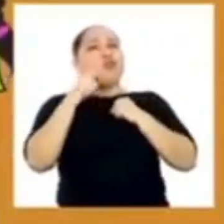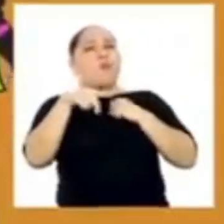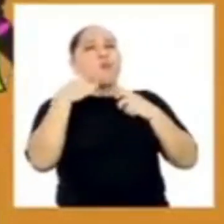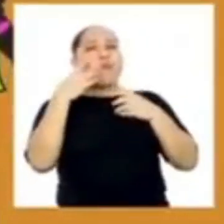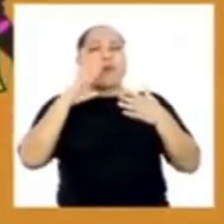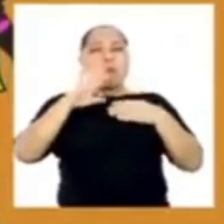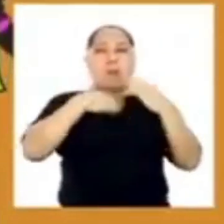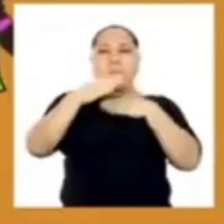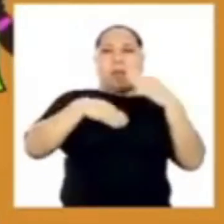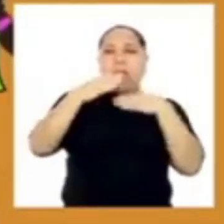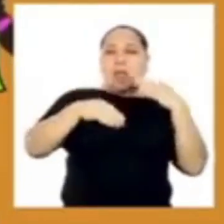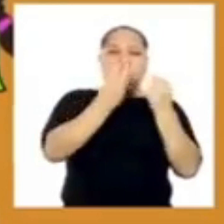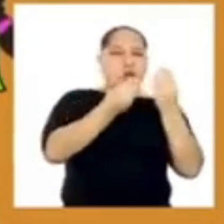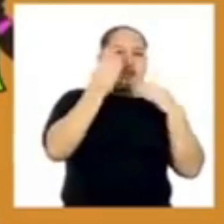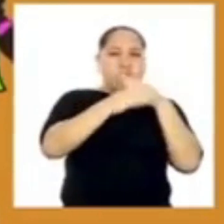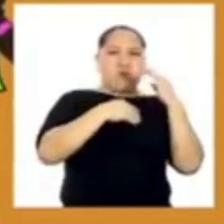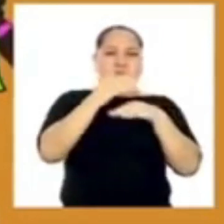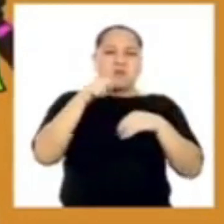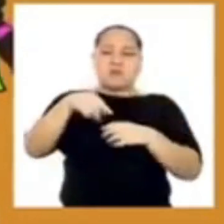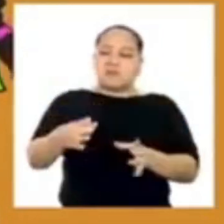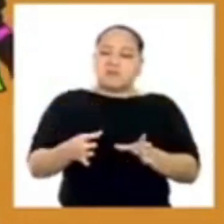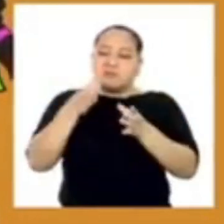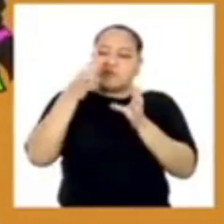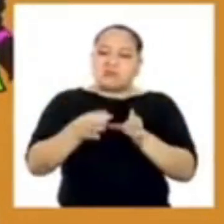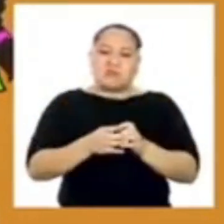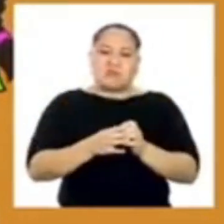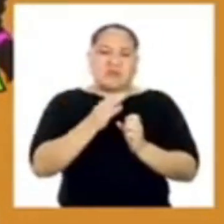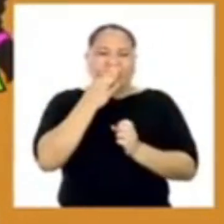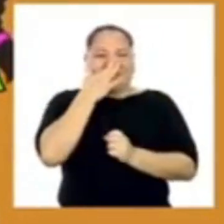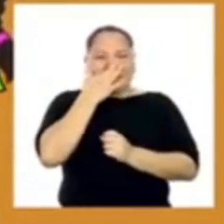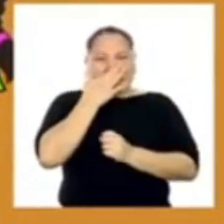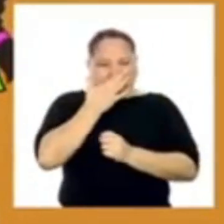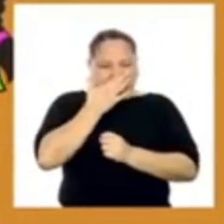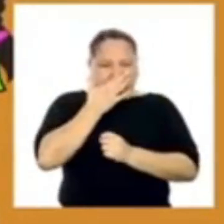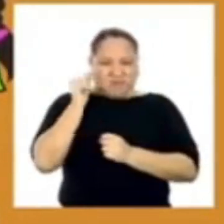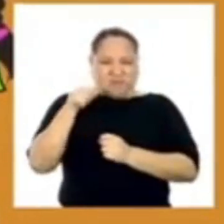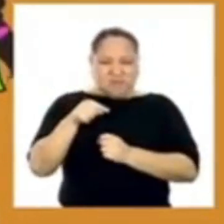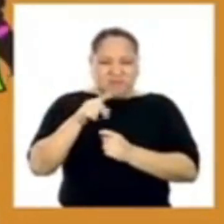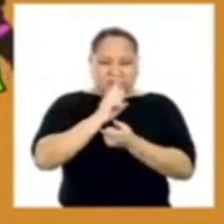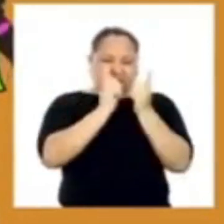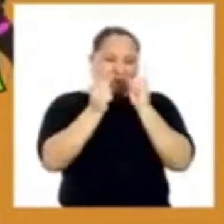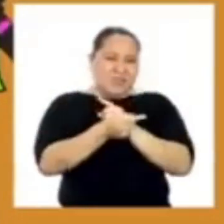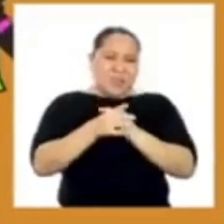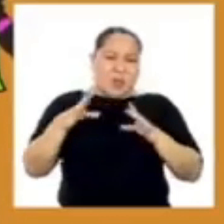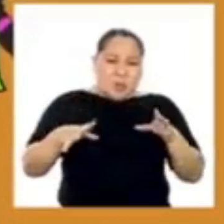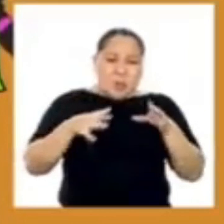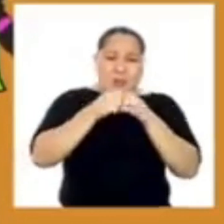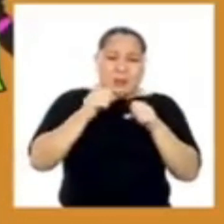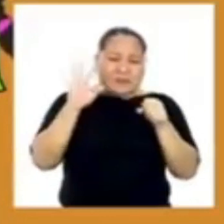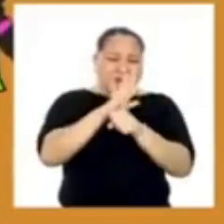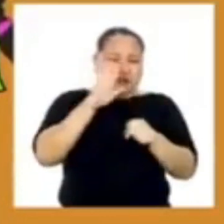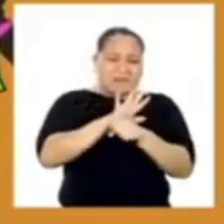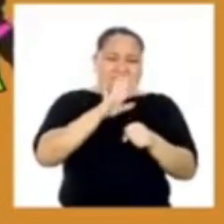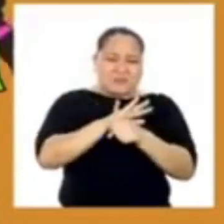¡Cocó! ¡Papeles! ¡Mucho papel higiénico en el tacho! ¡Uy! Tienen que cambiar esa